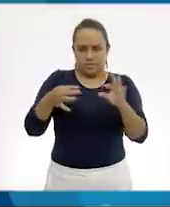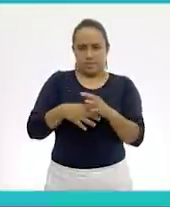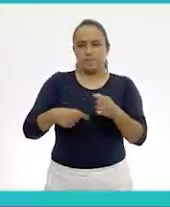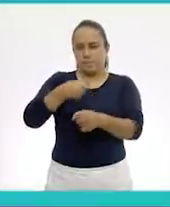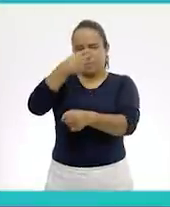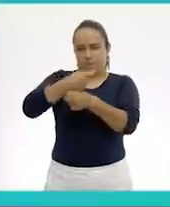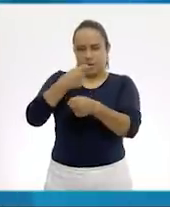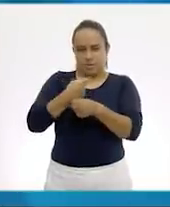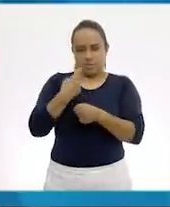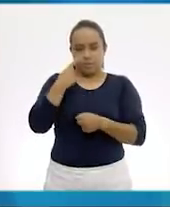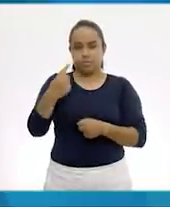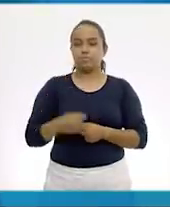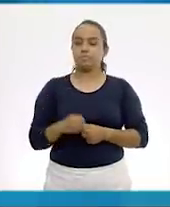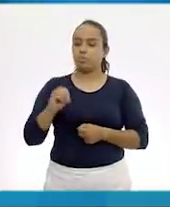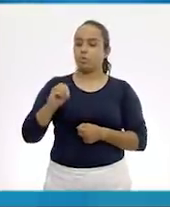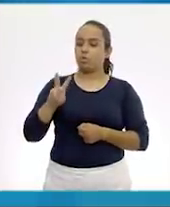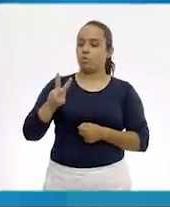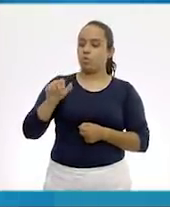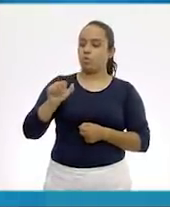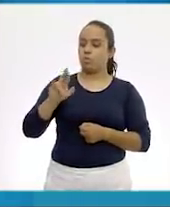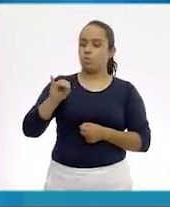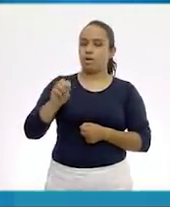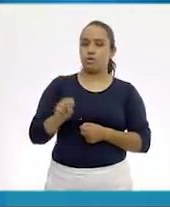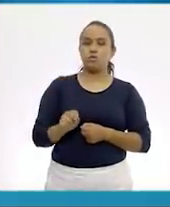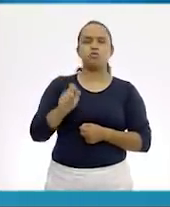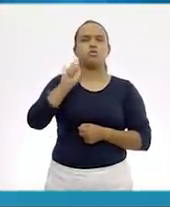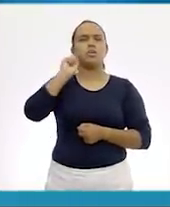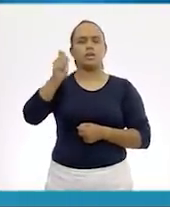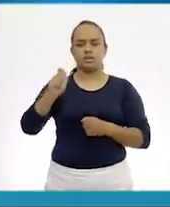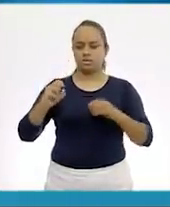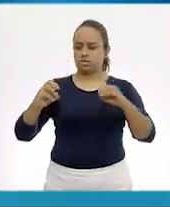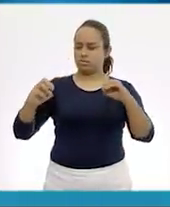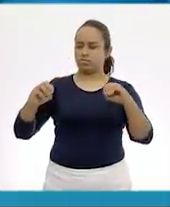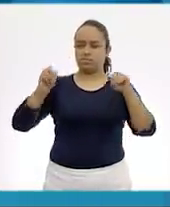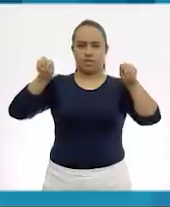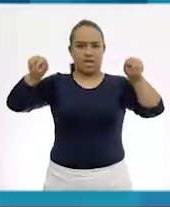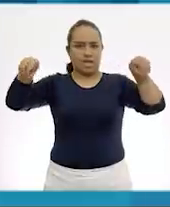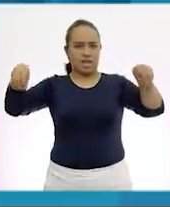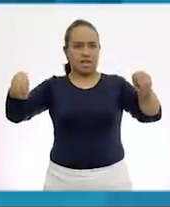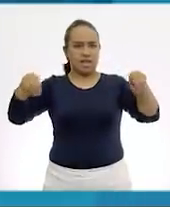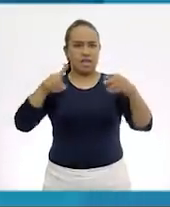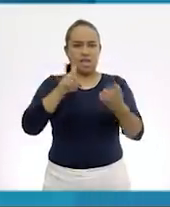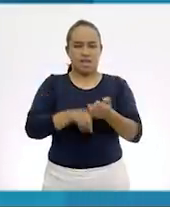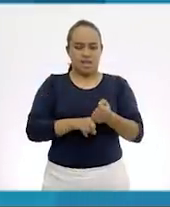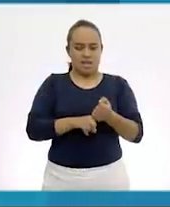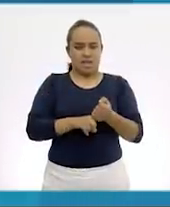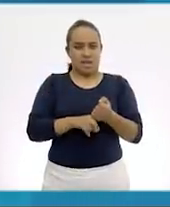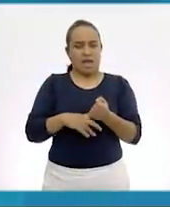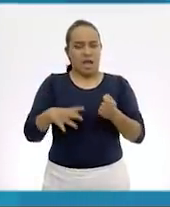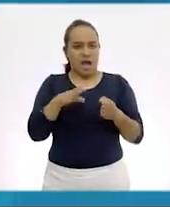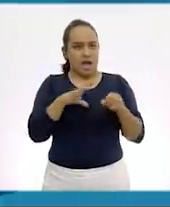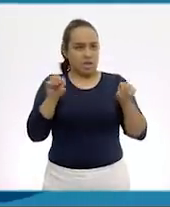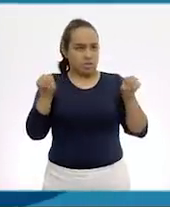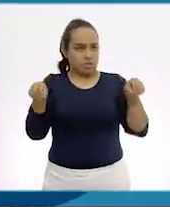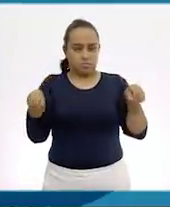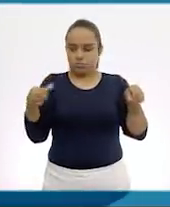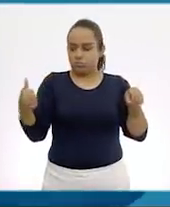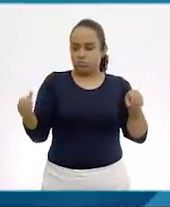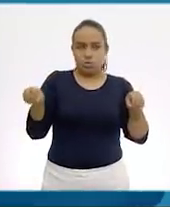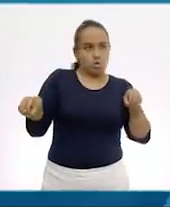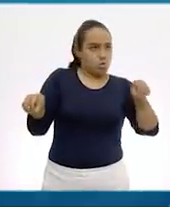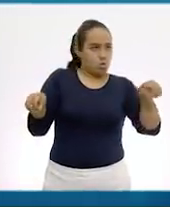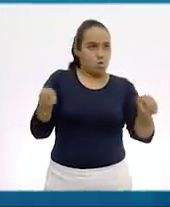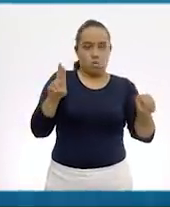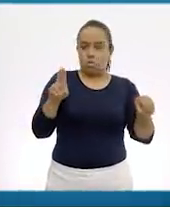primero. Ovarios. Son dos glándulas que se encuentran situadas a la altura de la pelvis, una a cada lado del